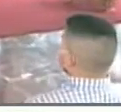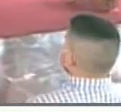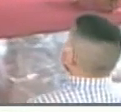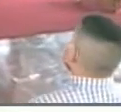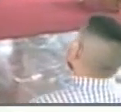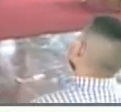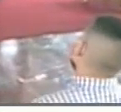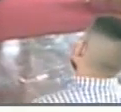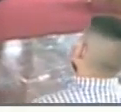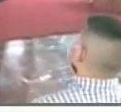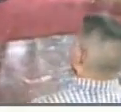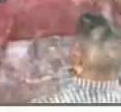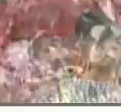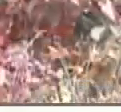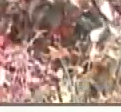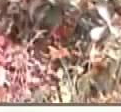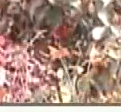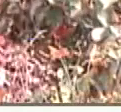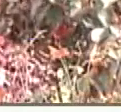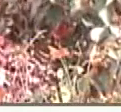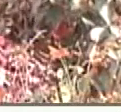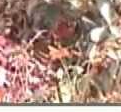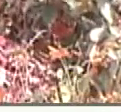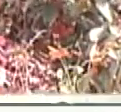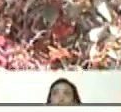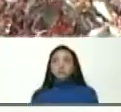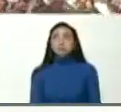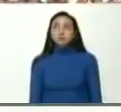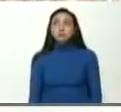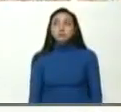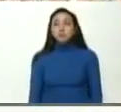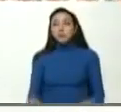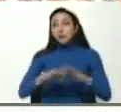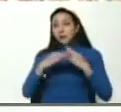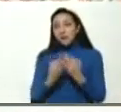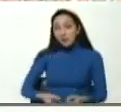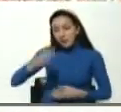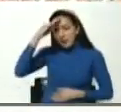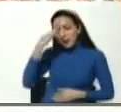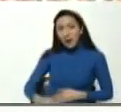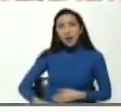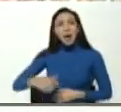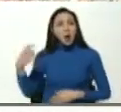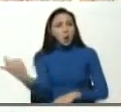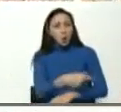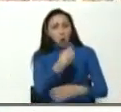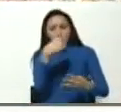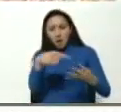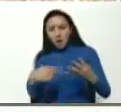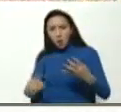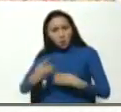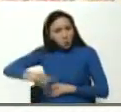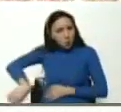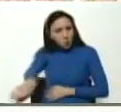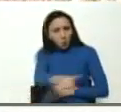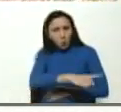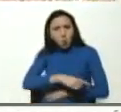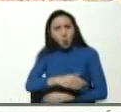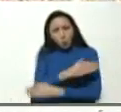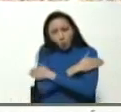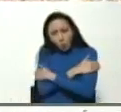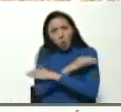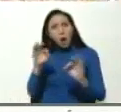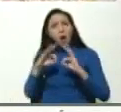gobernadores y gobernadoras que han venido a darle su abrazo a la familia